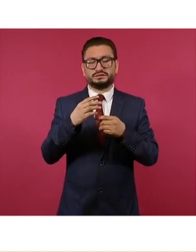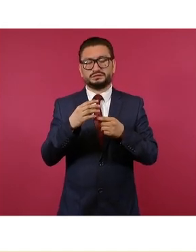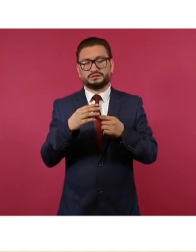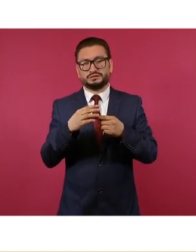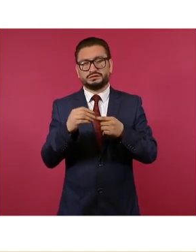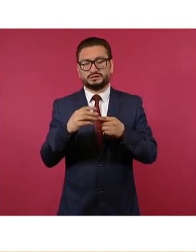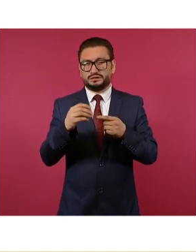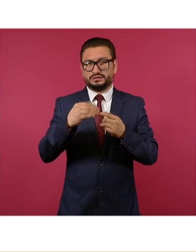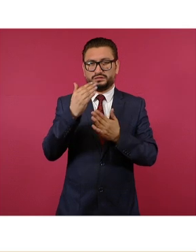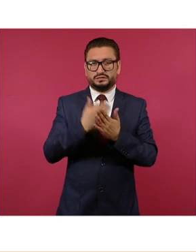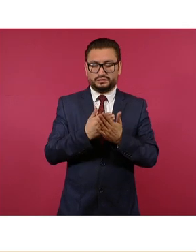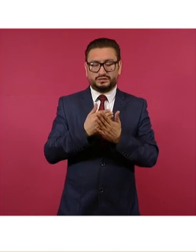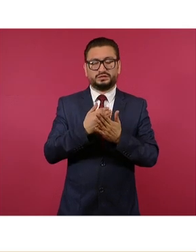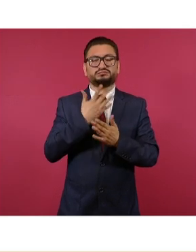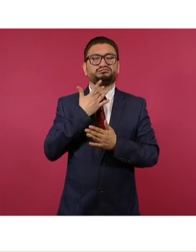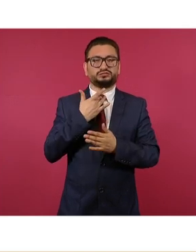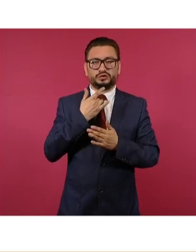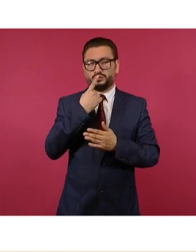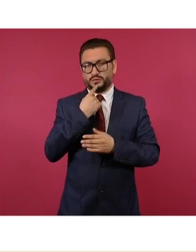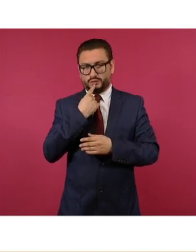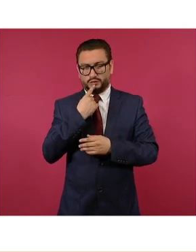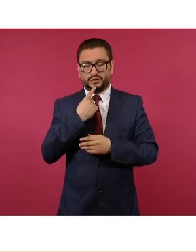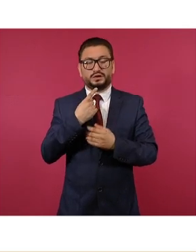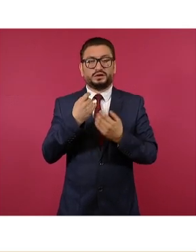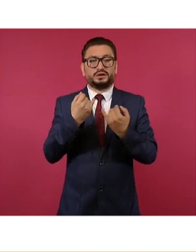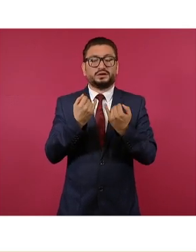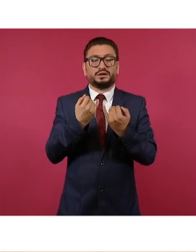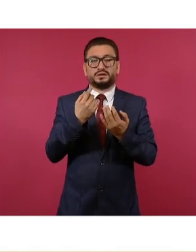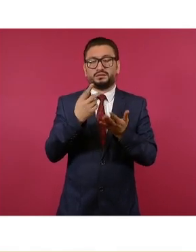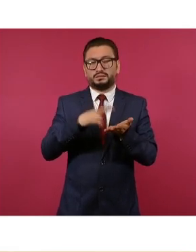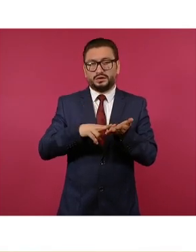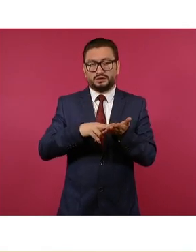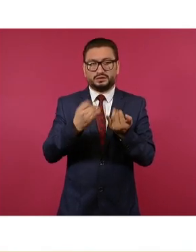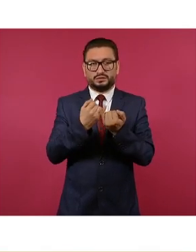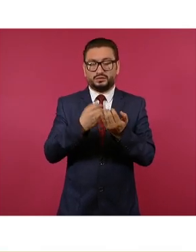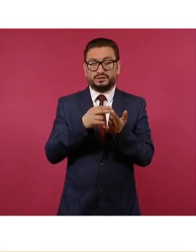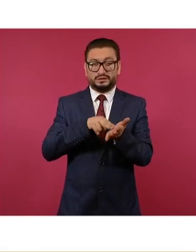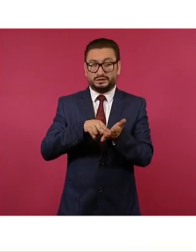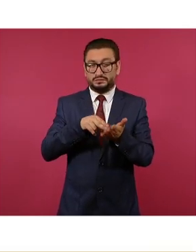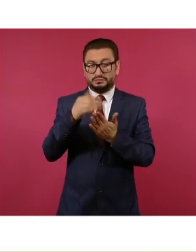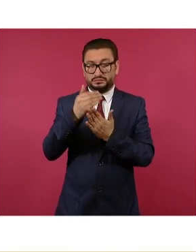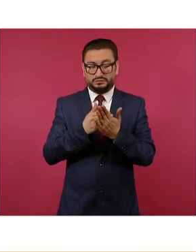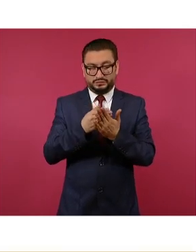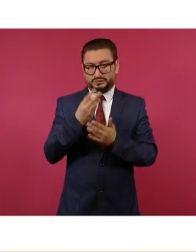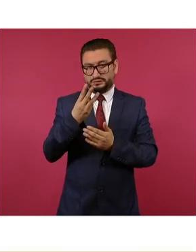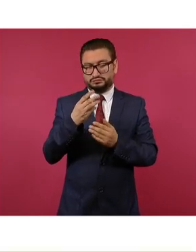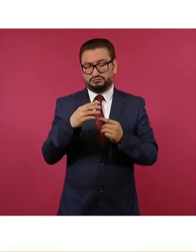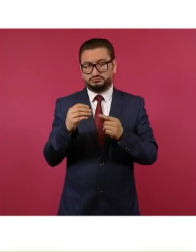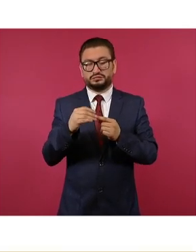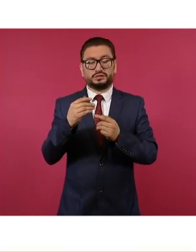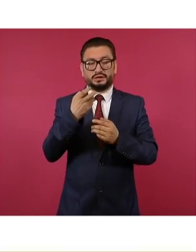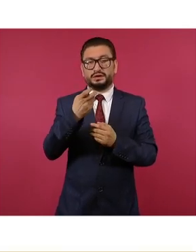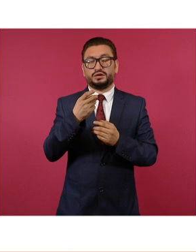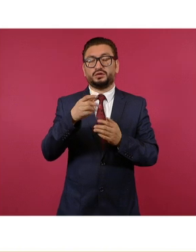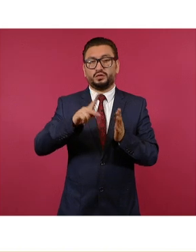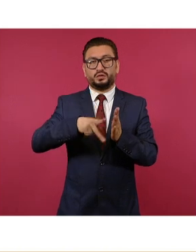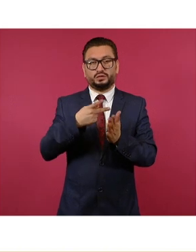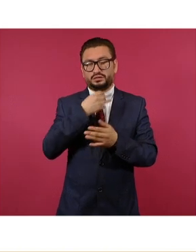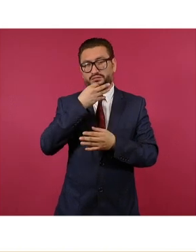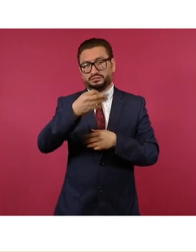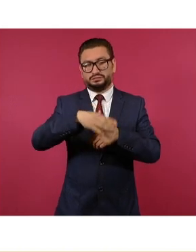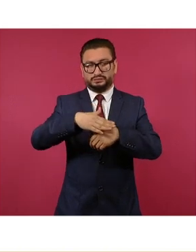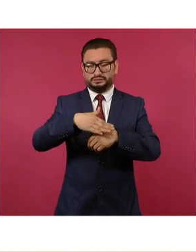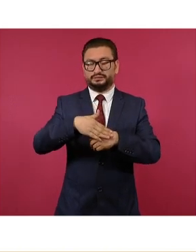de la gasolina regular y la gasolina premium, y alrededor de 3 centavos en el caso del diésel. Una vez más, además, vale la